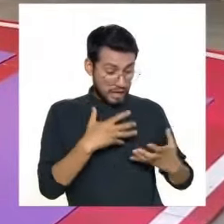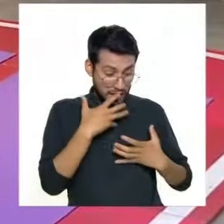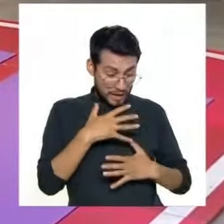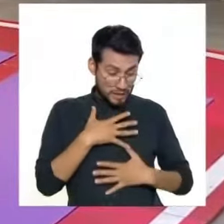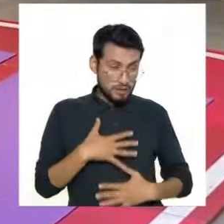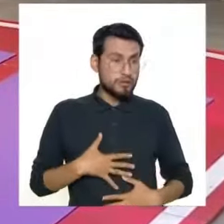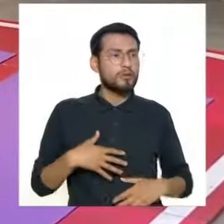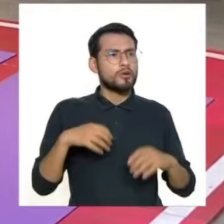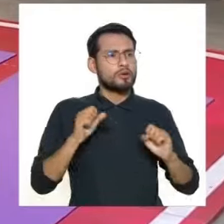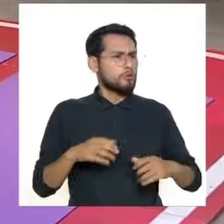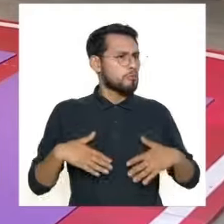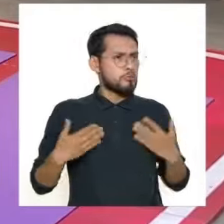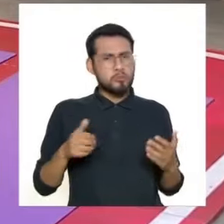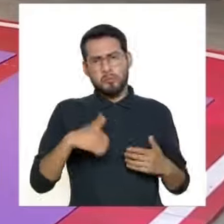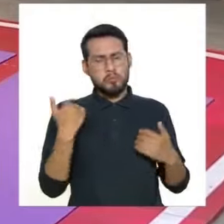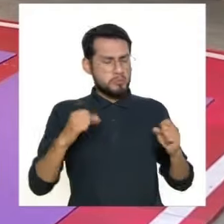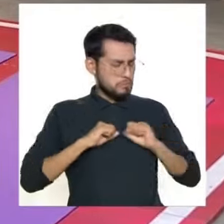hacer